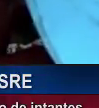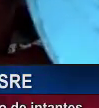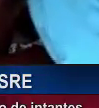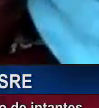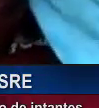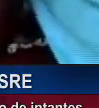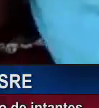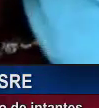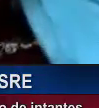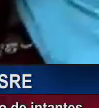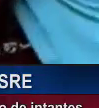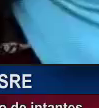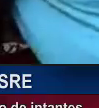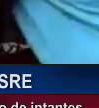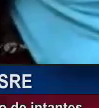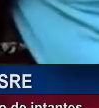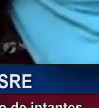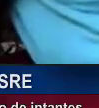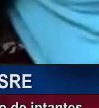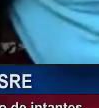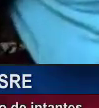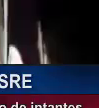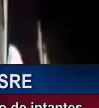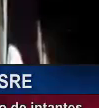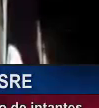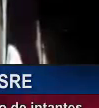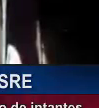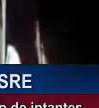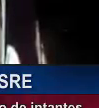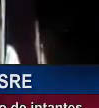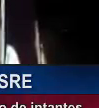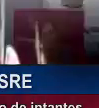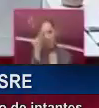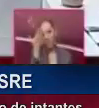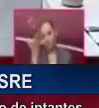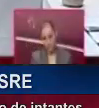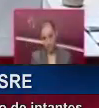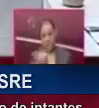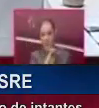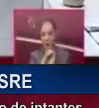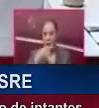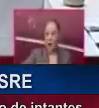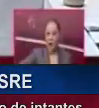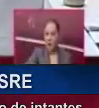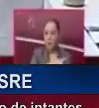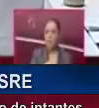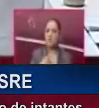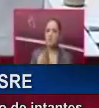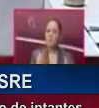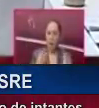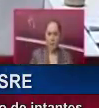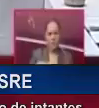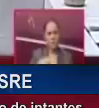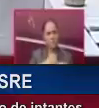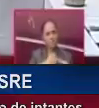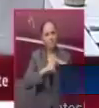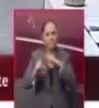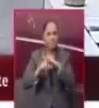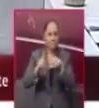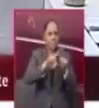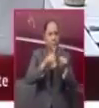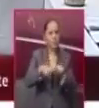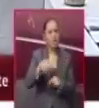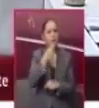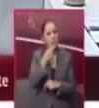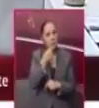49%, esto es, alrededor de 11.000 menores. Por ello, la segunda comisión de la permanente avaló un dictamen de punto de acuerdo para exhortar a la Secretaría